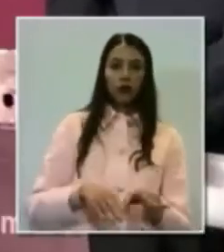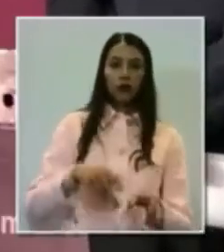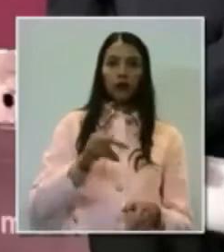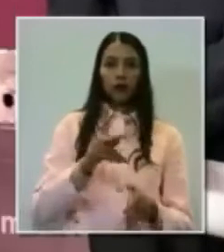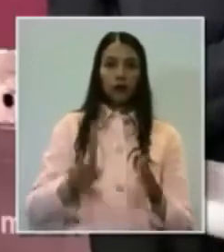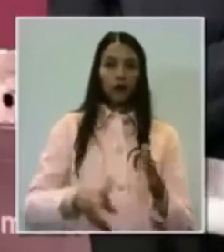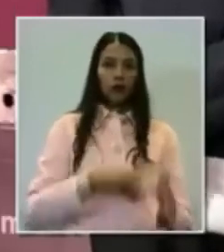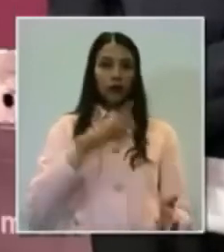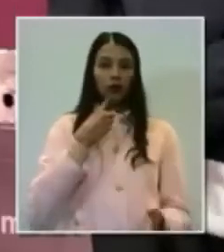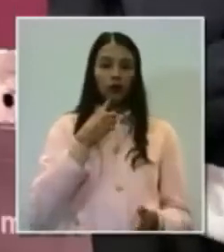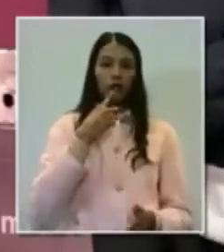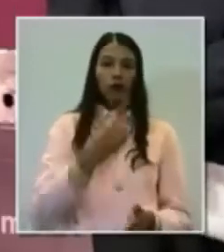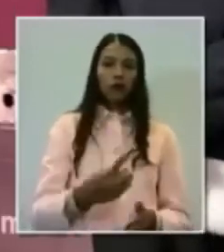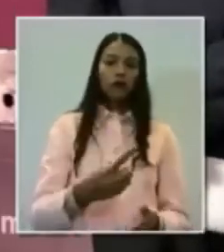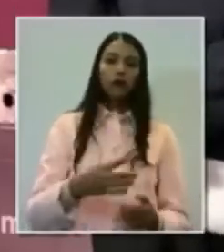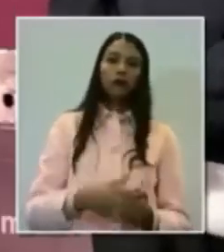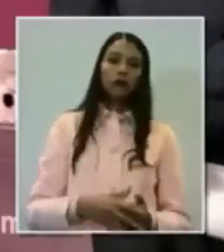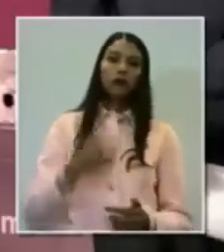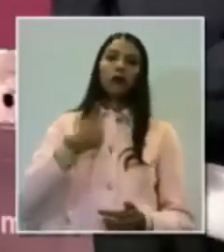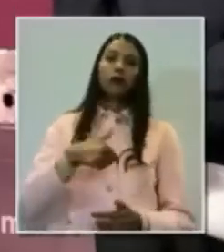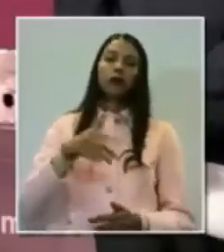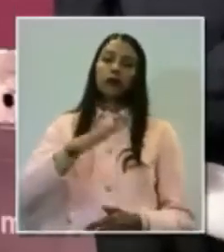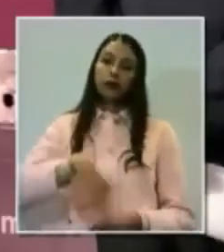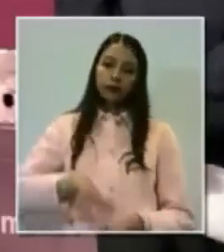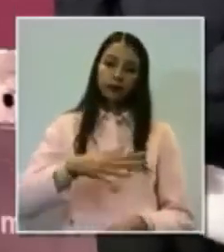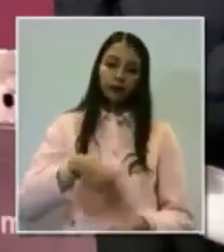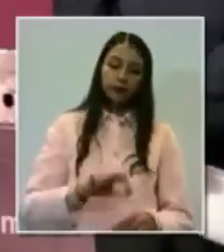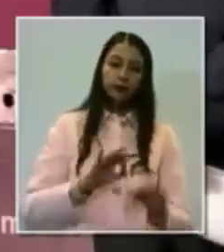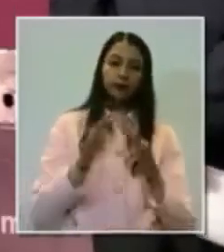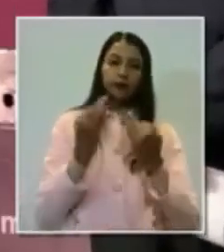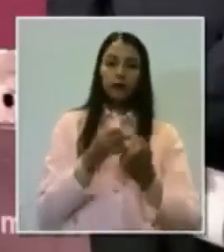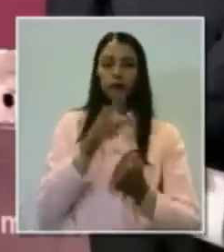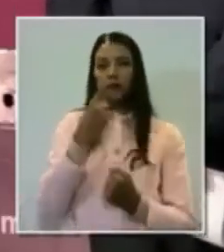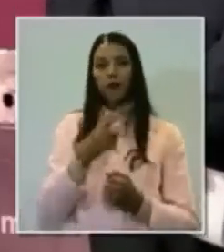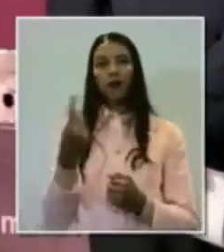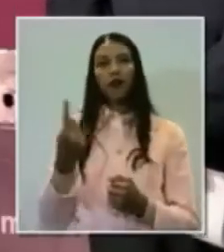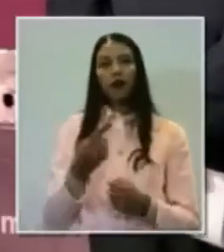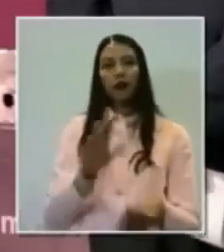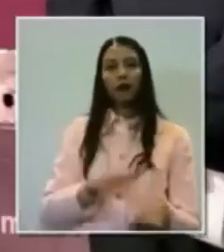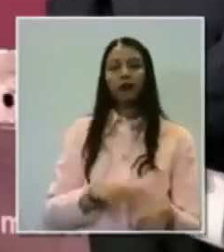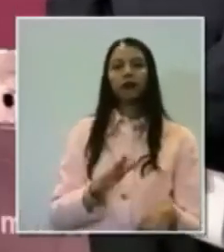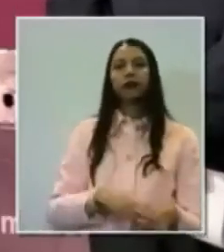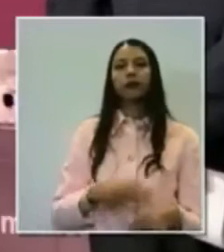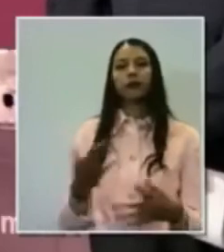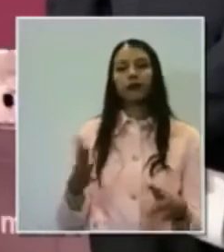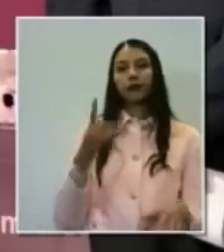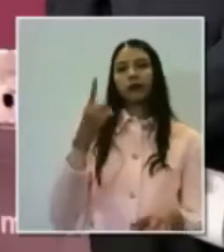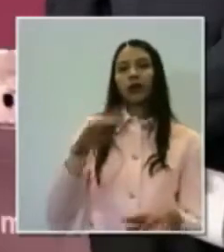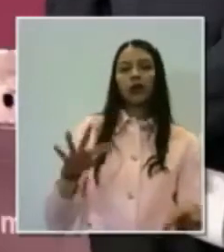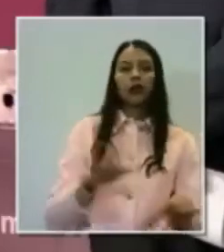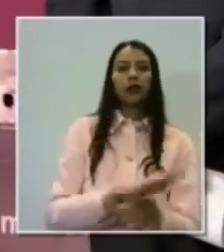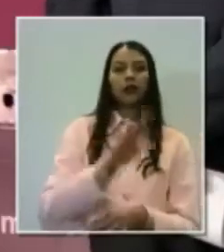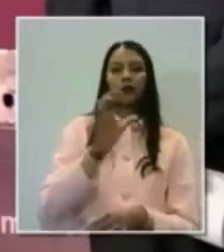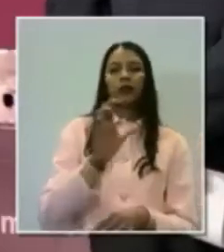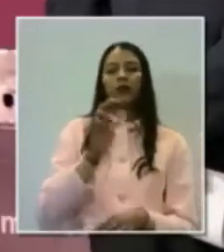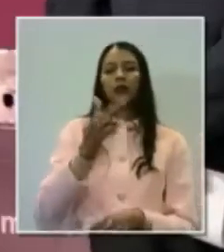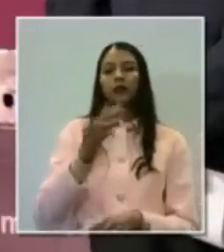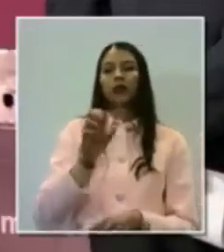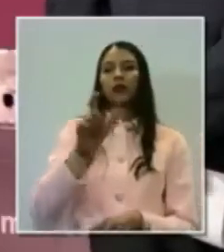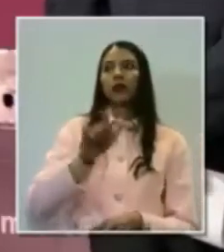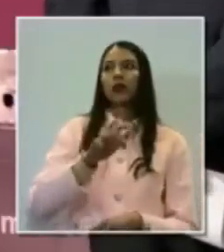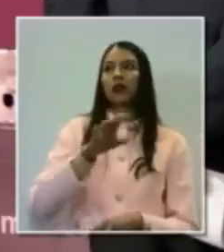vuelvo a repetir, hemos estado buscando todas las estrategias para que haya más razones de trasladarnos de cheque a